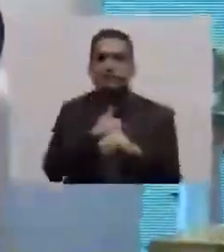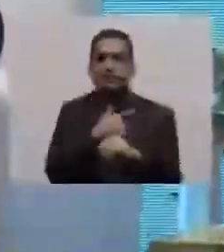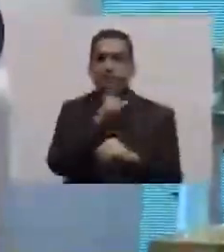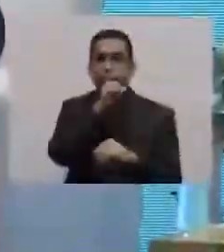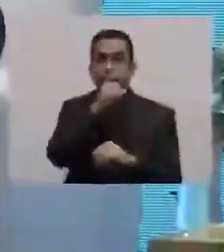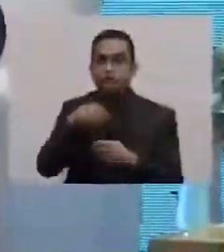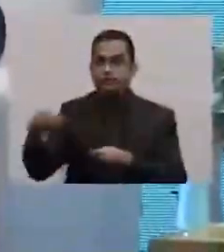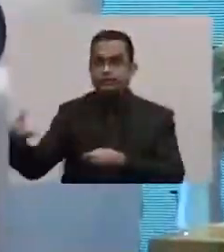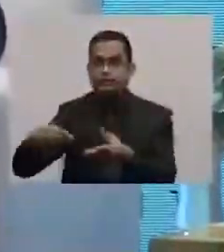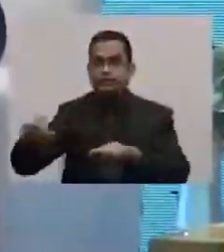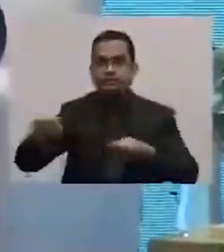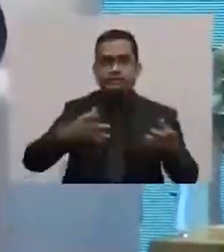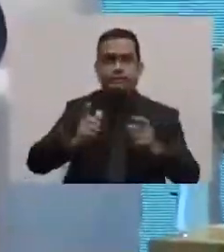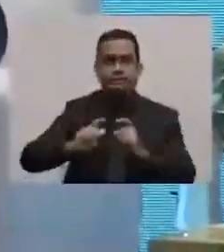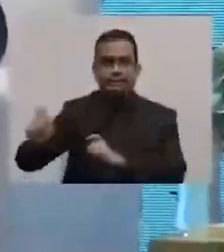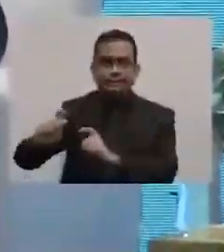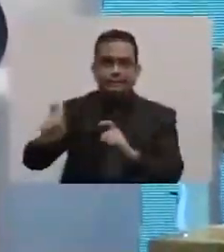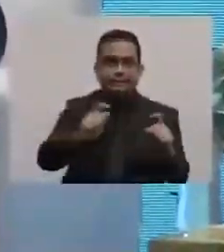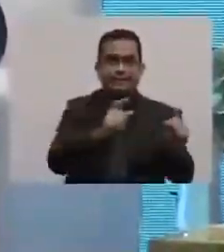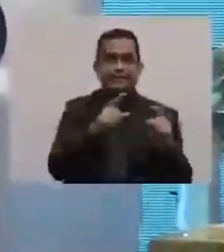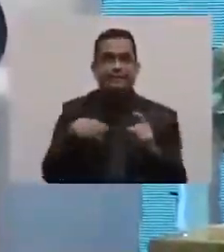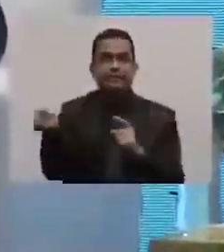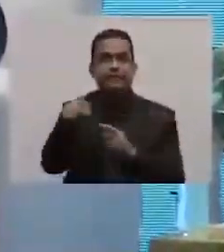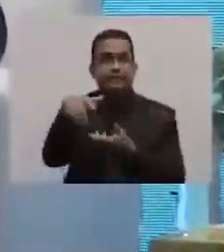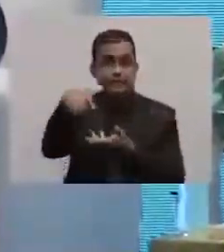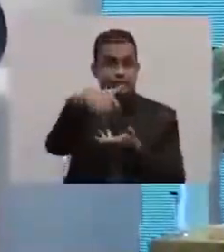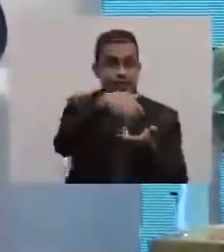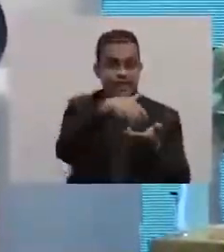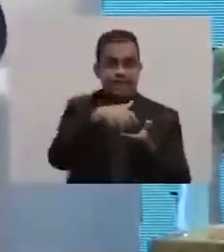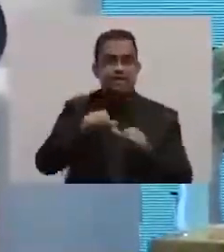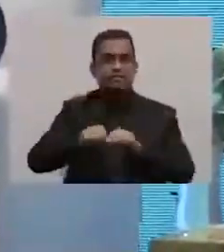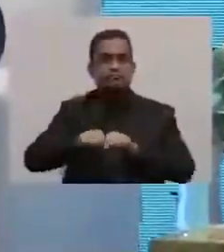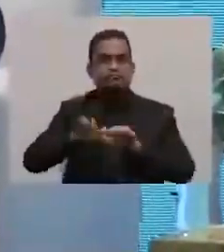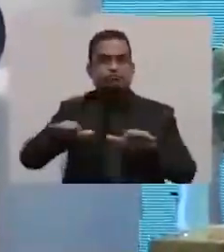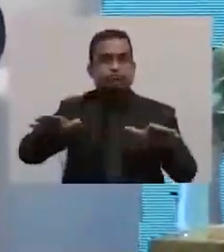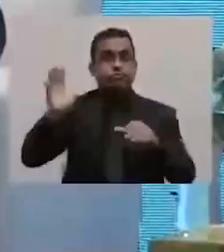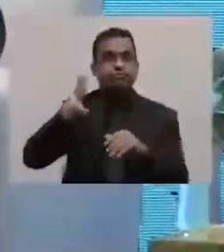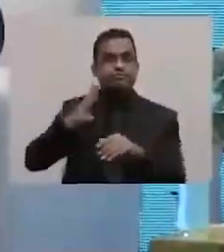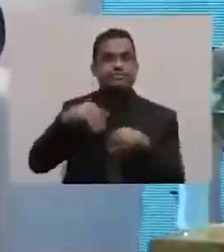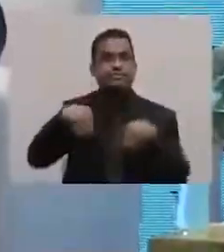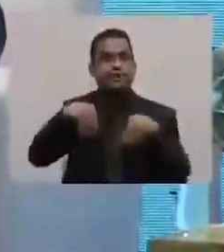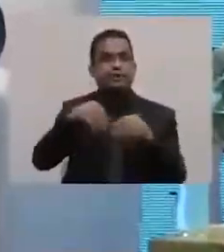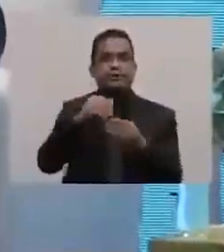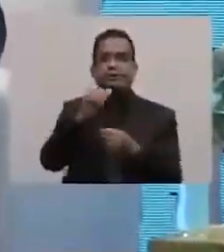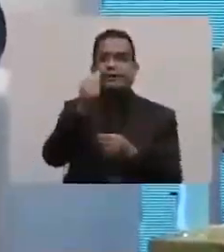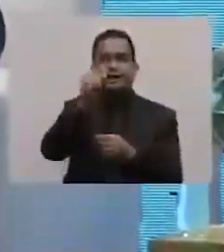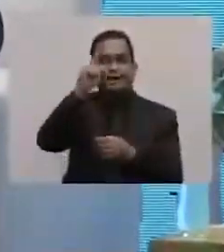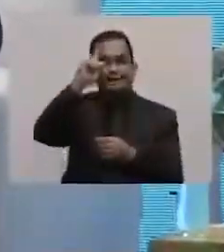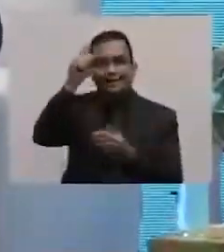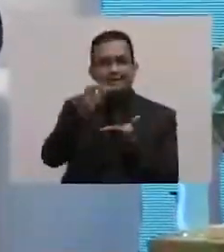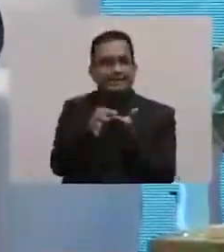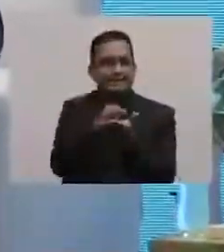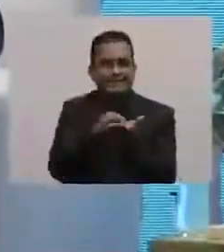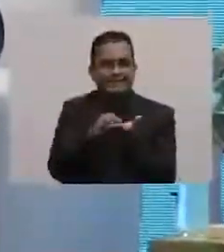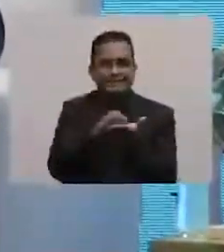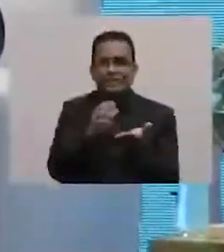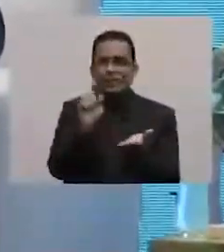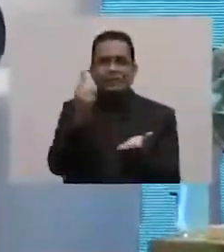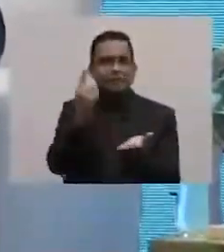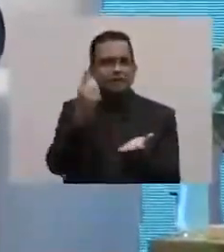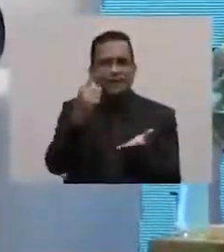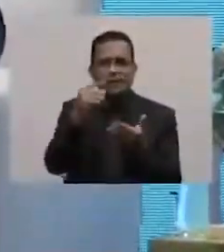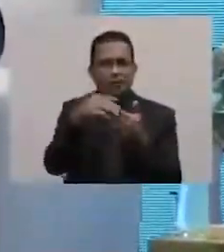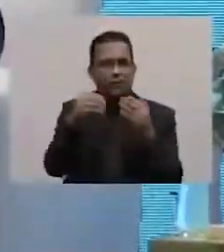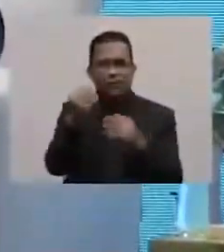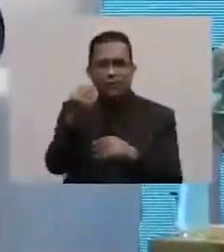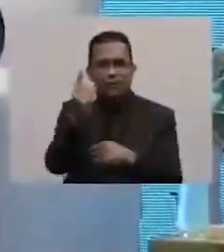periódico y los canillitas comenzaron a especular con el periódico. Se vendía a 10 centavos en esa época, creo, lo vendían a peso. Y esa historia